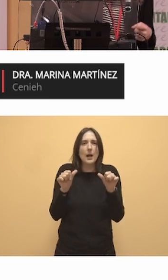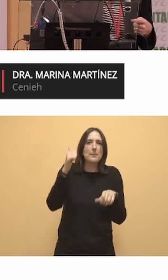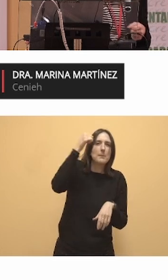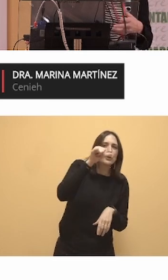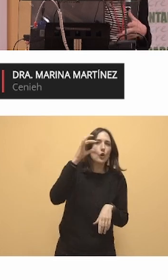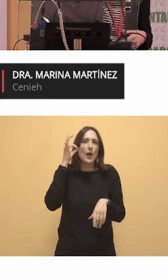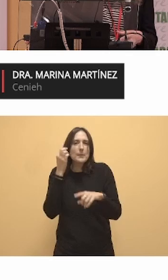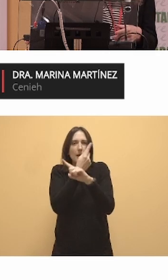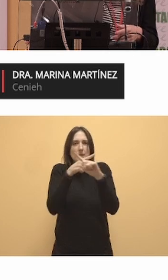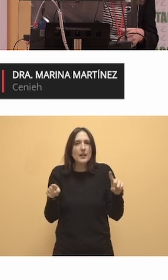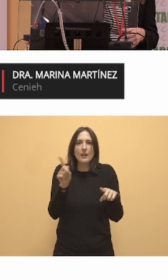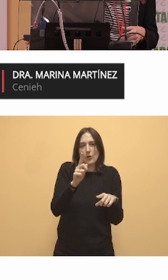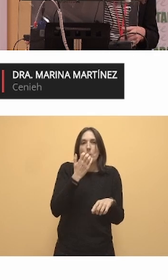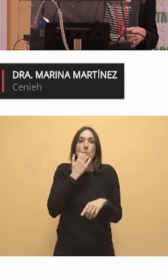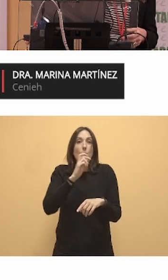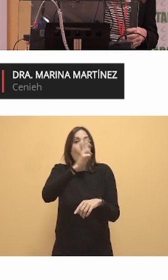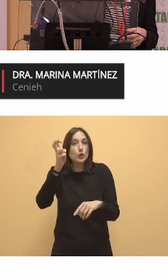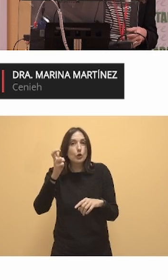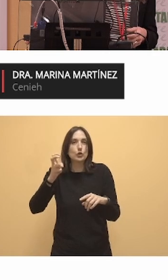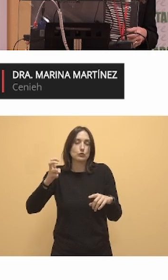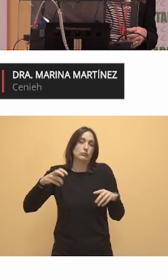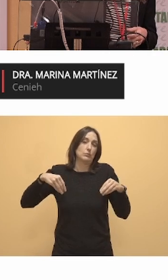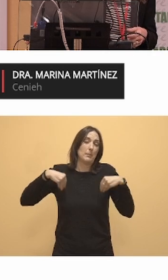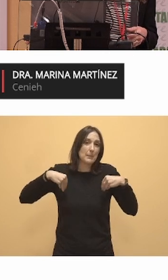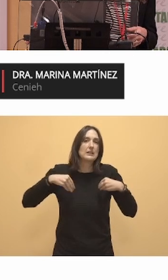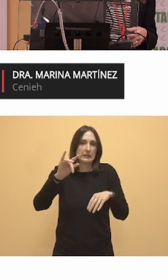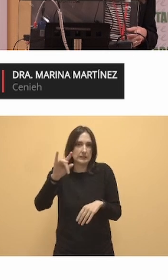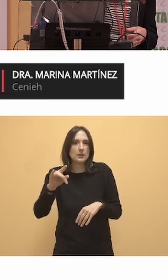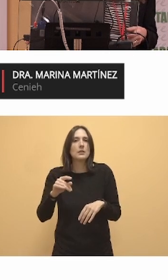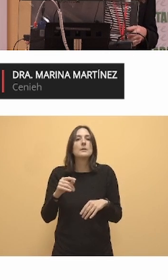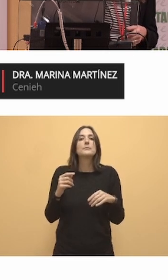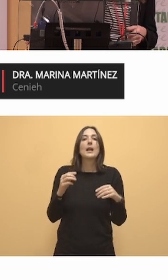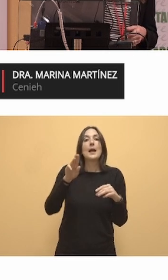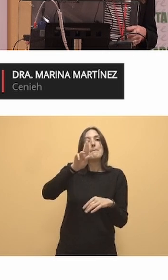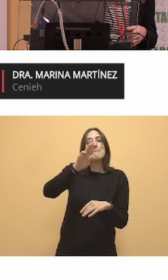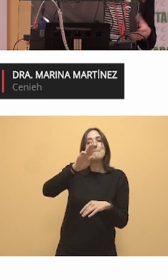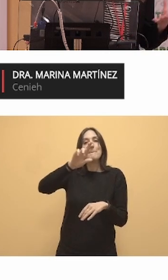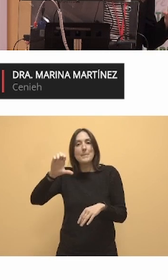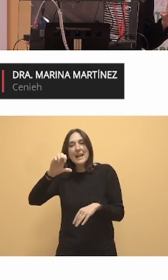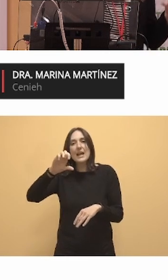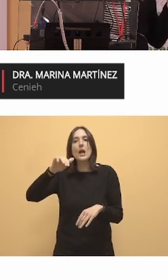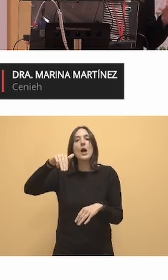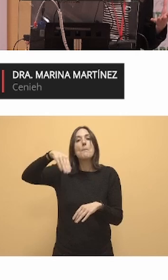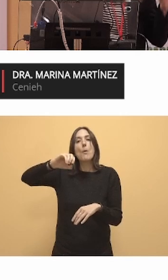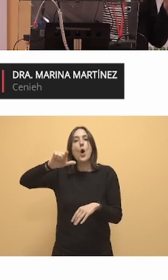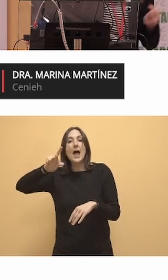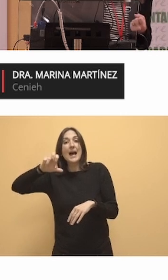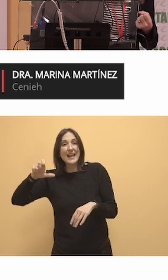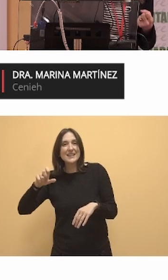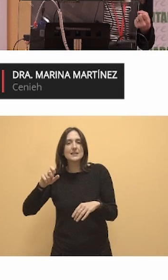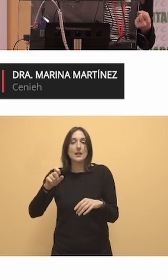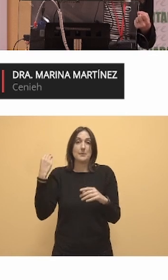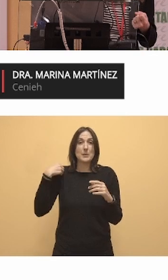hembras, pero sí en otros primates. Los premolares, obviamente, de 4 piezas que tenían hace